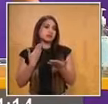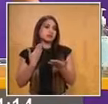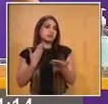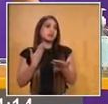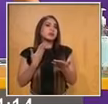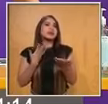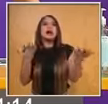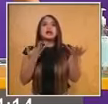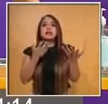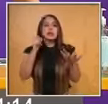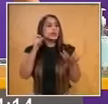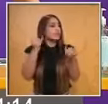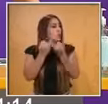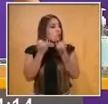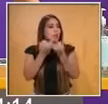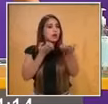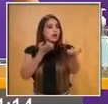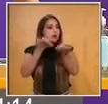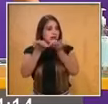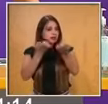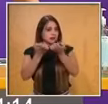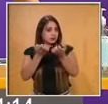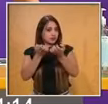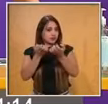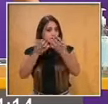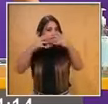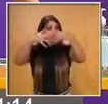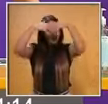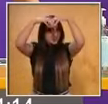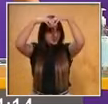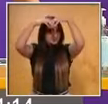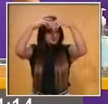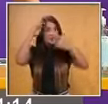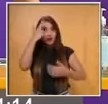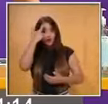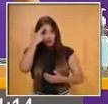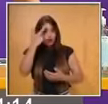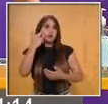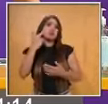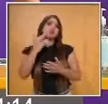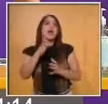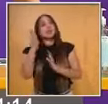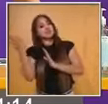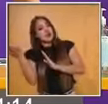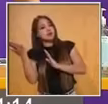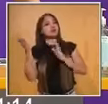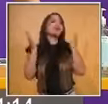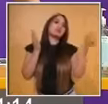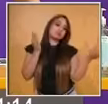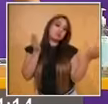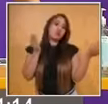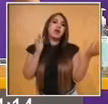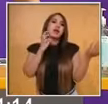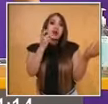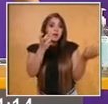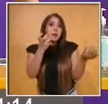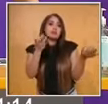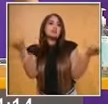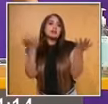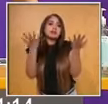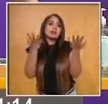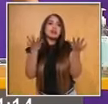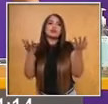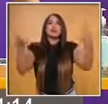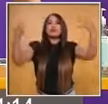te va a ayudar a conectar ambos hemisferios de tu cerebro. Recuerda que el cerebro está dividido en hemisferio derecho y en hemisferio izquierdo, y con este pequeño ejercicio vamos a lograr la conexión